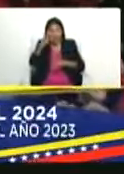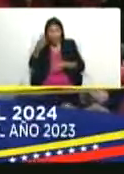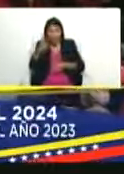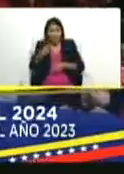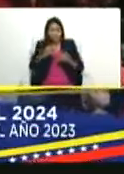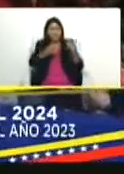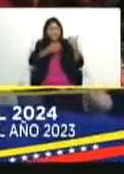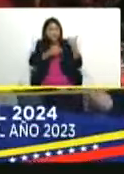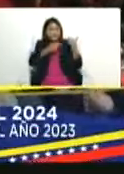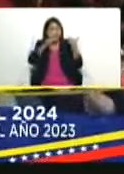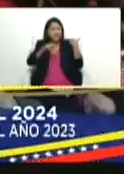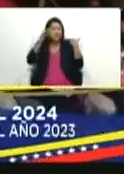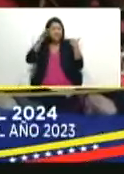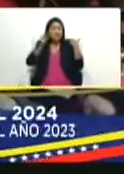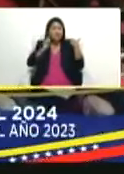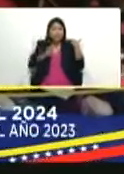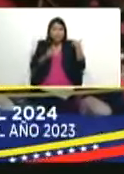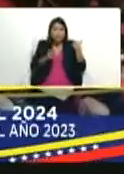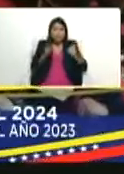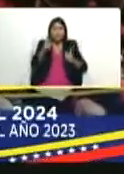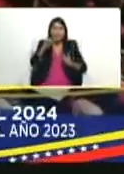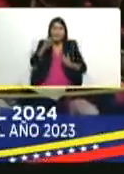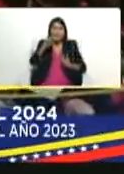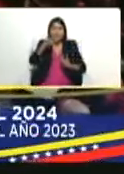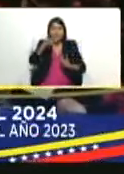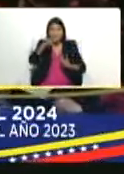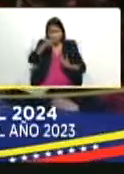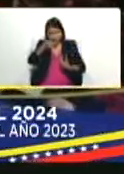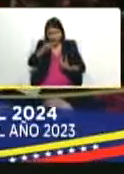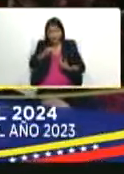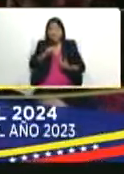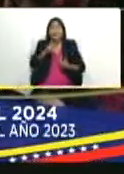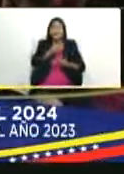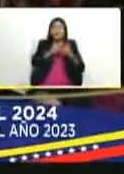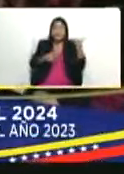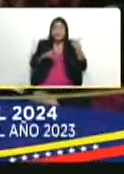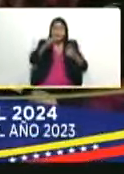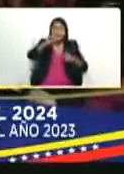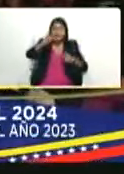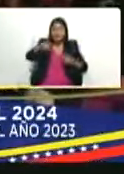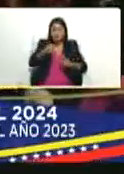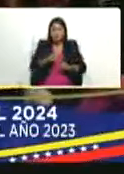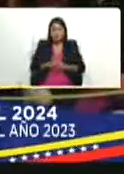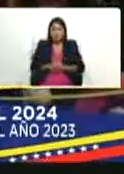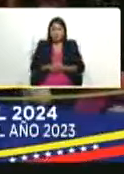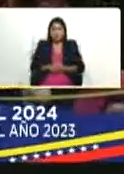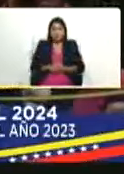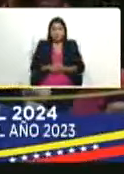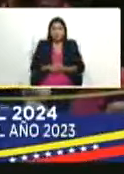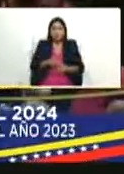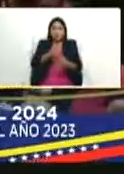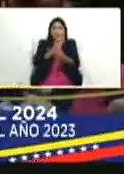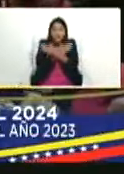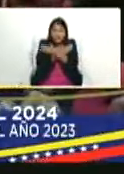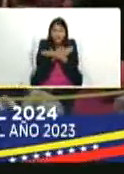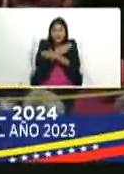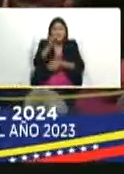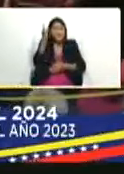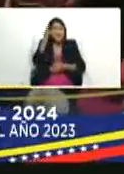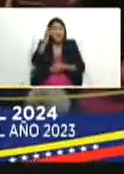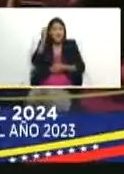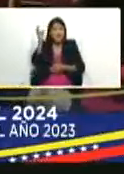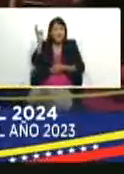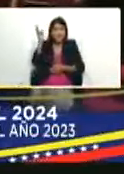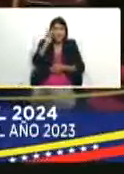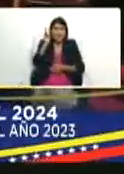magistrada Caricia Beatriz Rodríguez Rodríguez, presidenta del Tribunal Supremo de Justicia. Allí la felicita al fiscal general de la